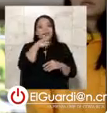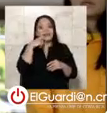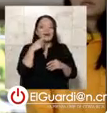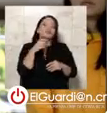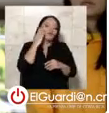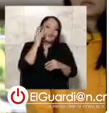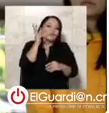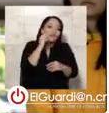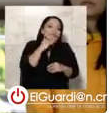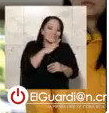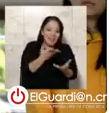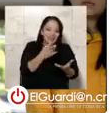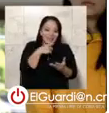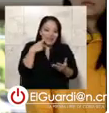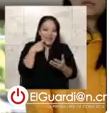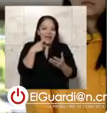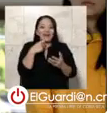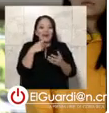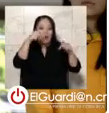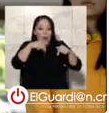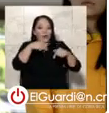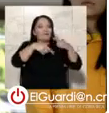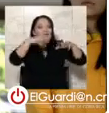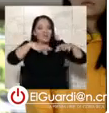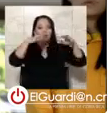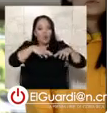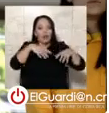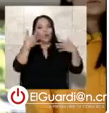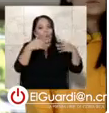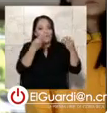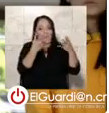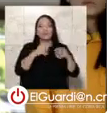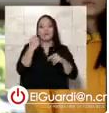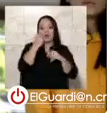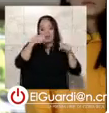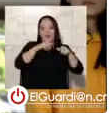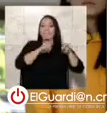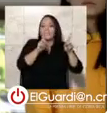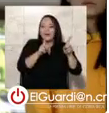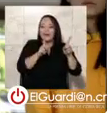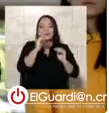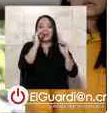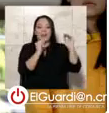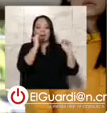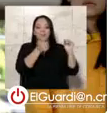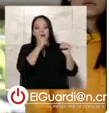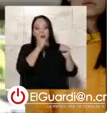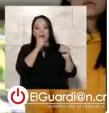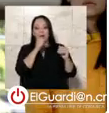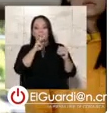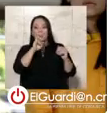raro anunciar una sequía en un día que se nos va a venir un diluvio tal vez por aquí. Sí. Ahora, pero el balance hídrico, don Werner lo mostró en un